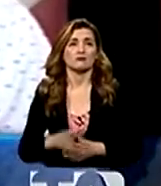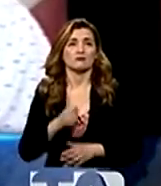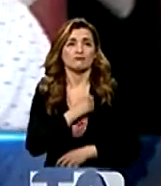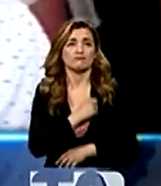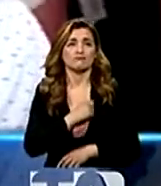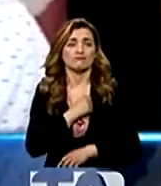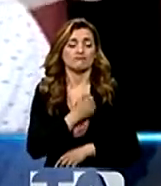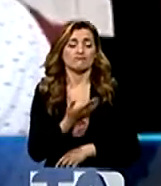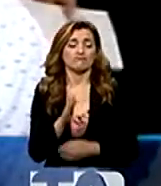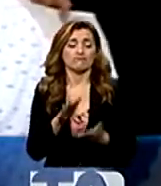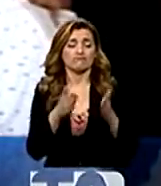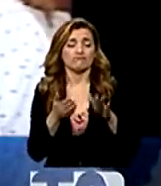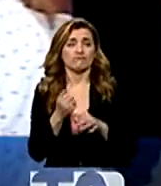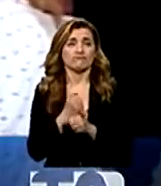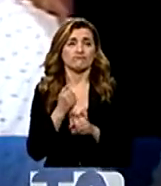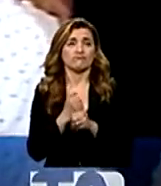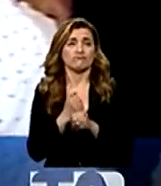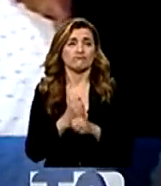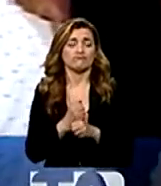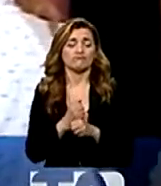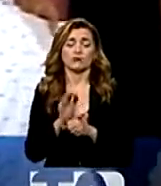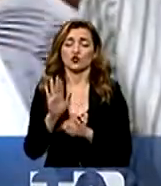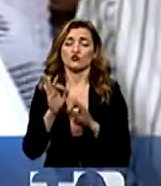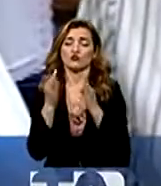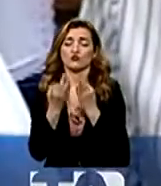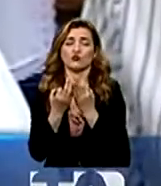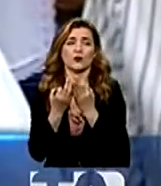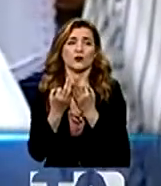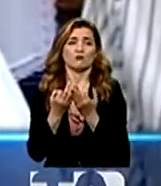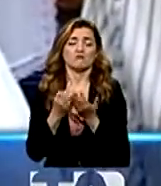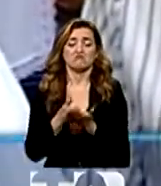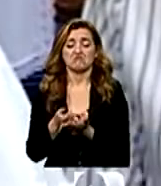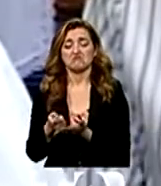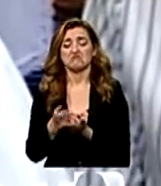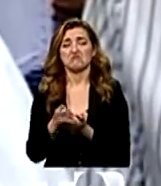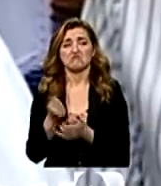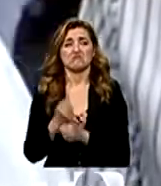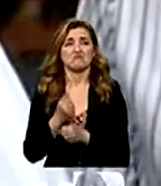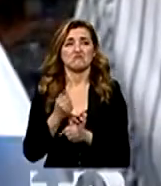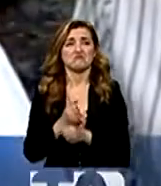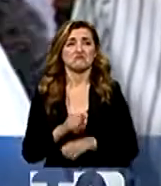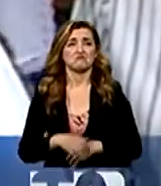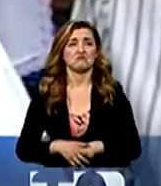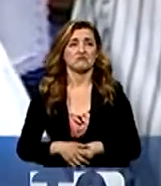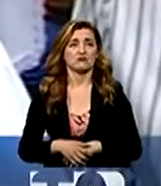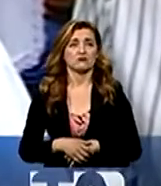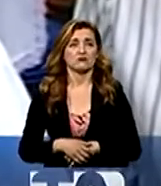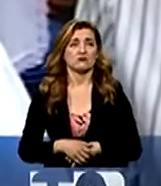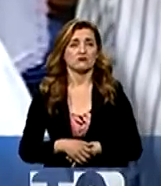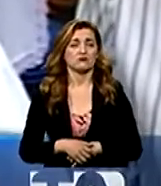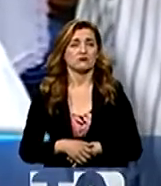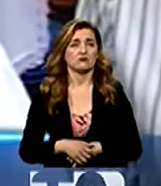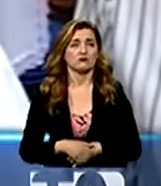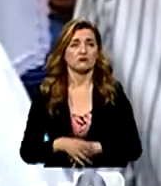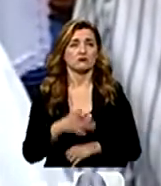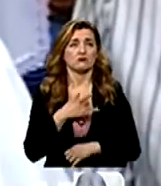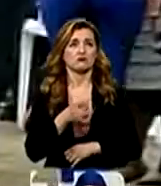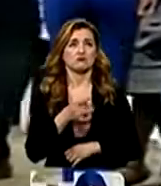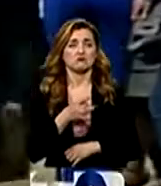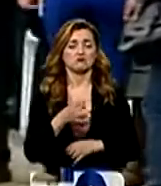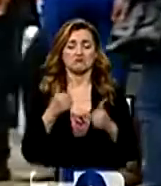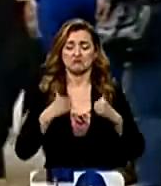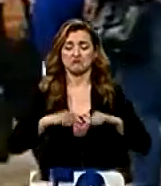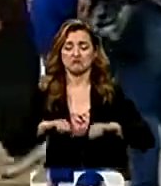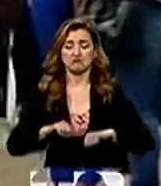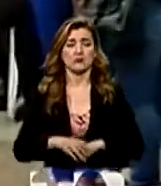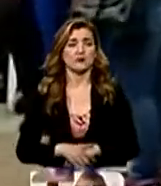vida, trabajando en todo caso, por mantener a su familia. Y para mí, me causa un sentimiento tan grande. En